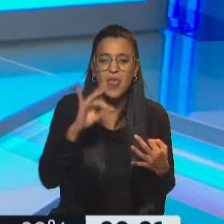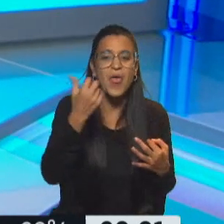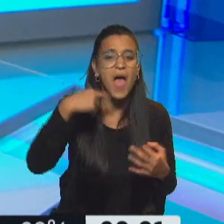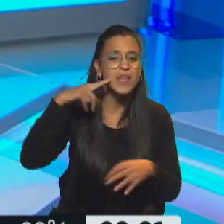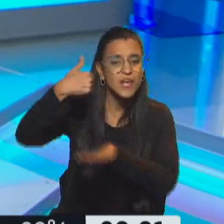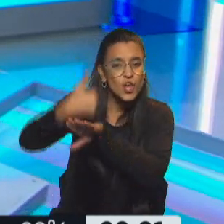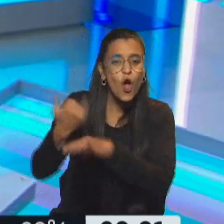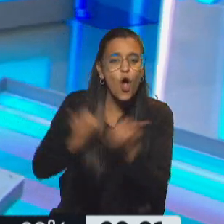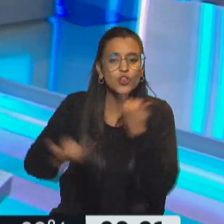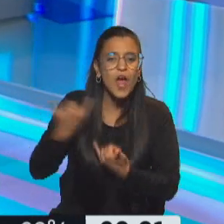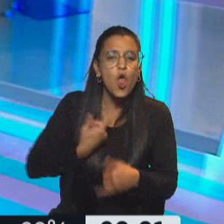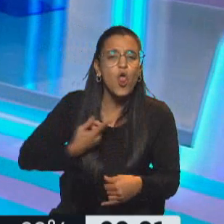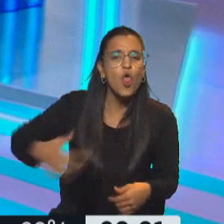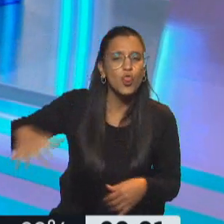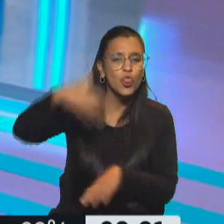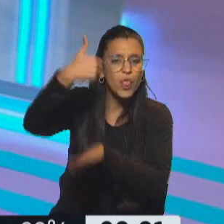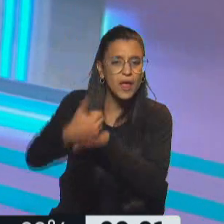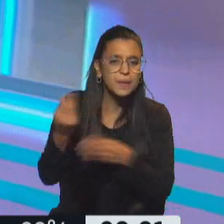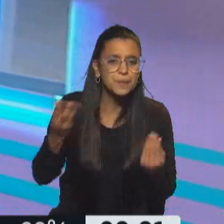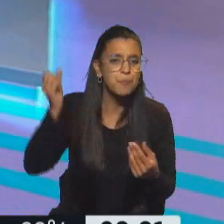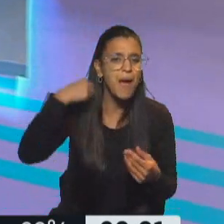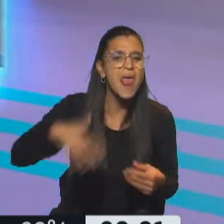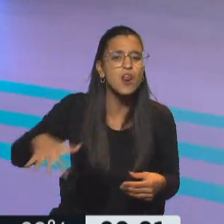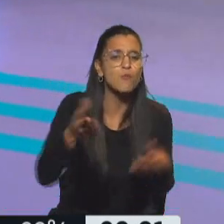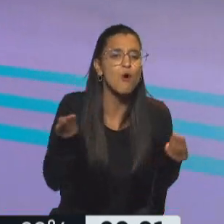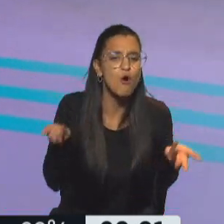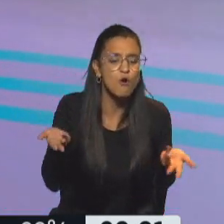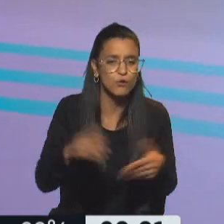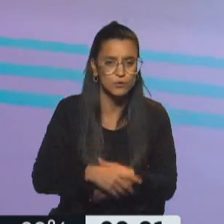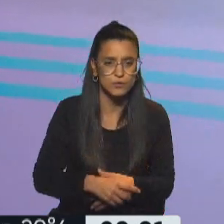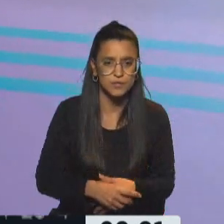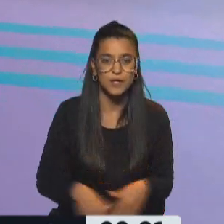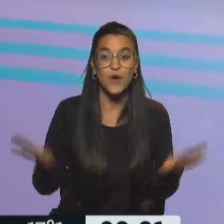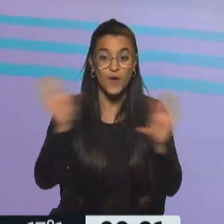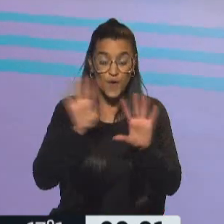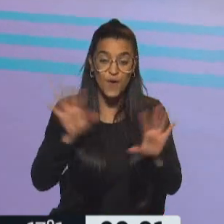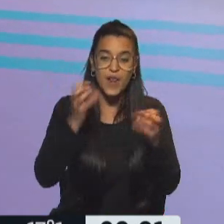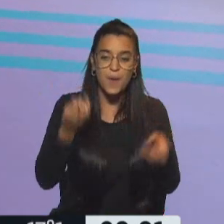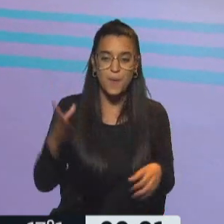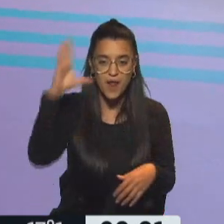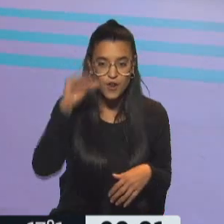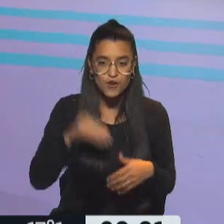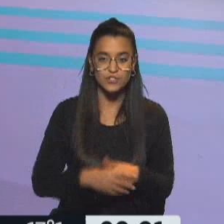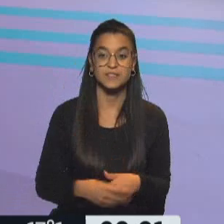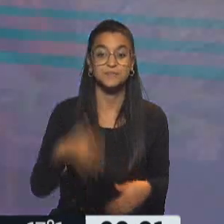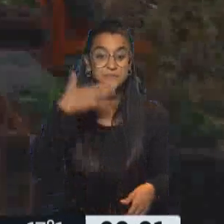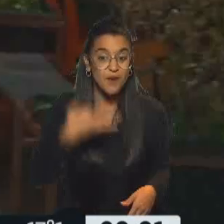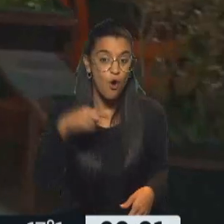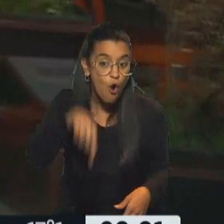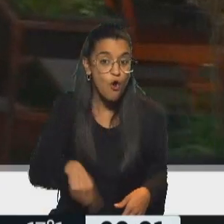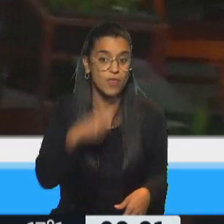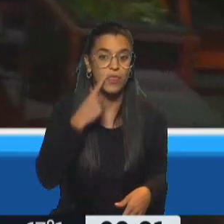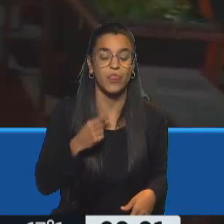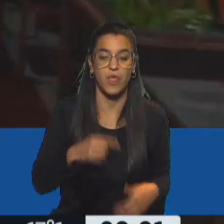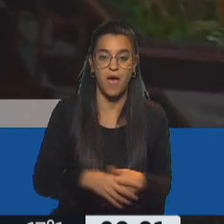contanos, ¿dónde estás en este momento? ¿Qué está pasando así en Palermo? Ale, Silvia, buenas noches. Y la verdad que hoy fue una